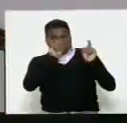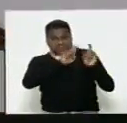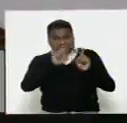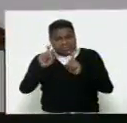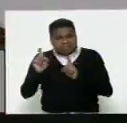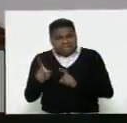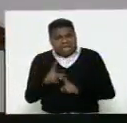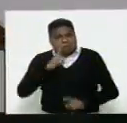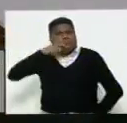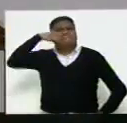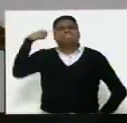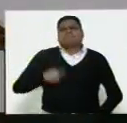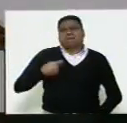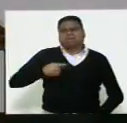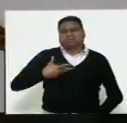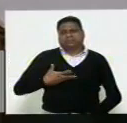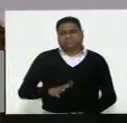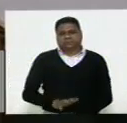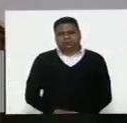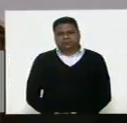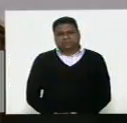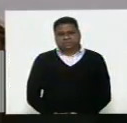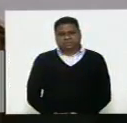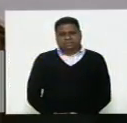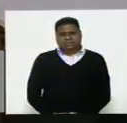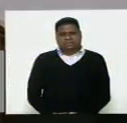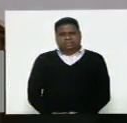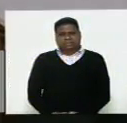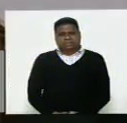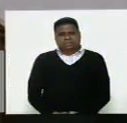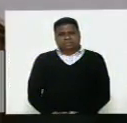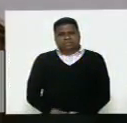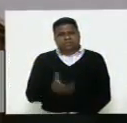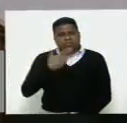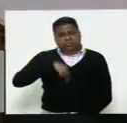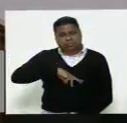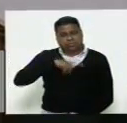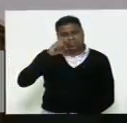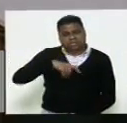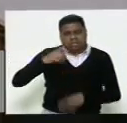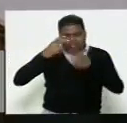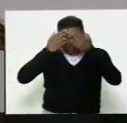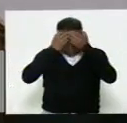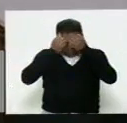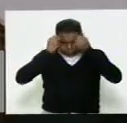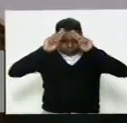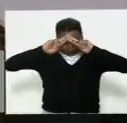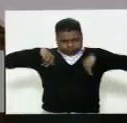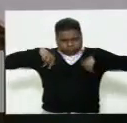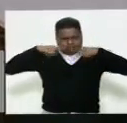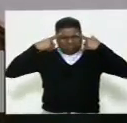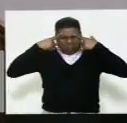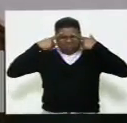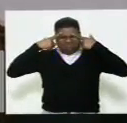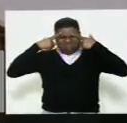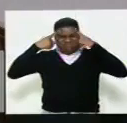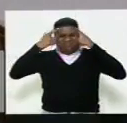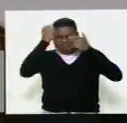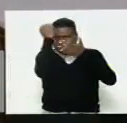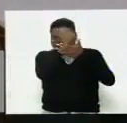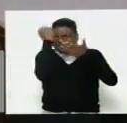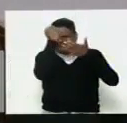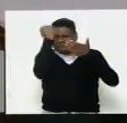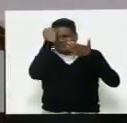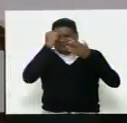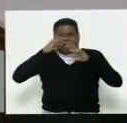ser machistas. Entonces necesitamos quitar el machismo de la mente de